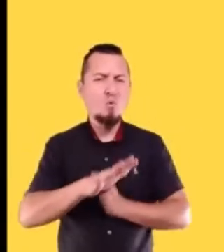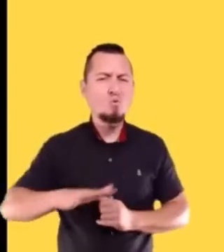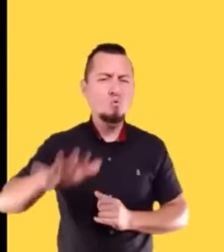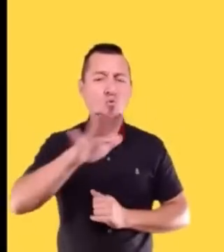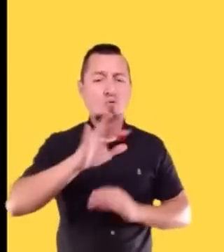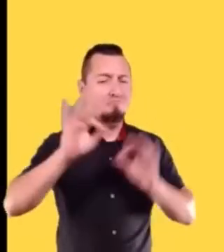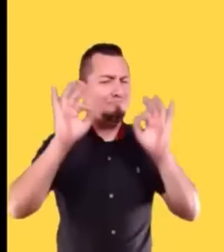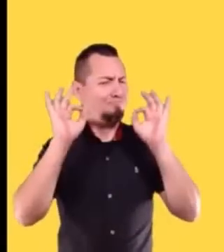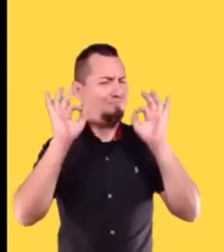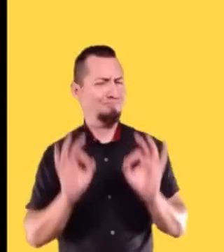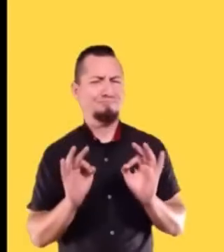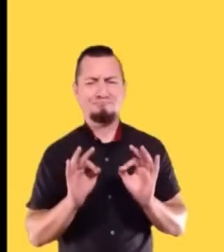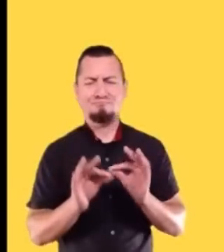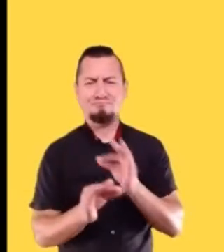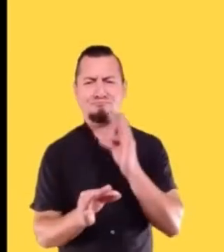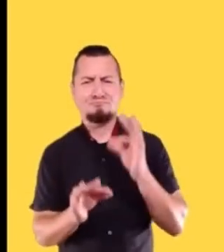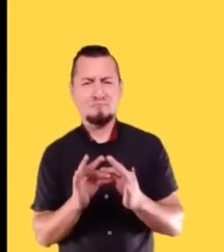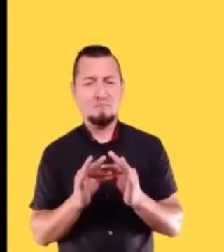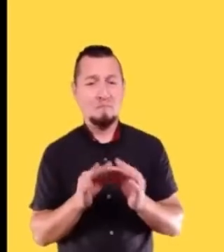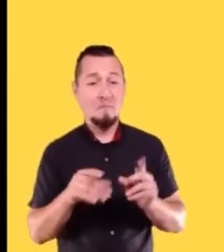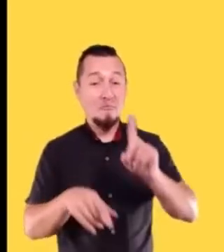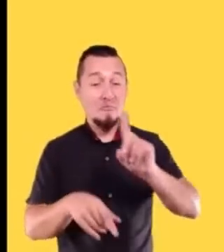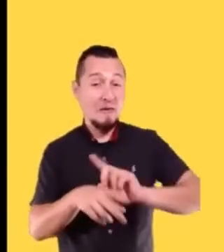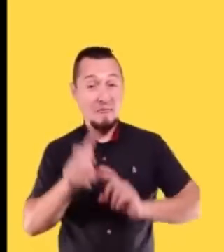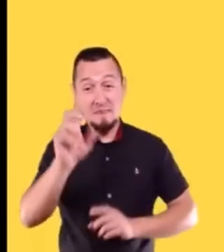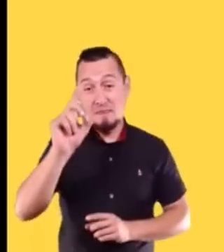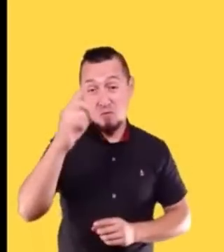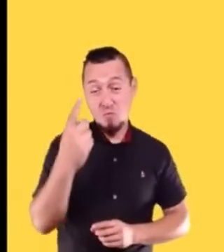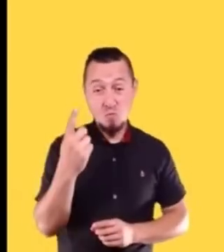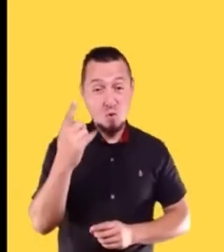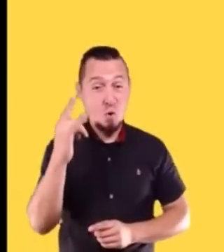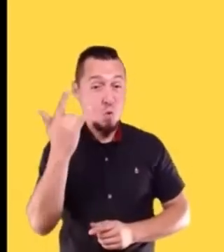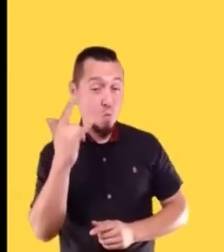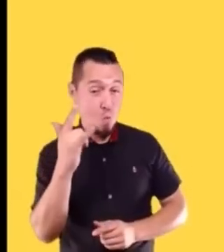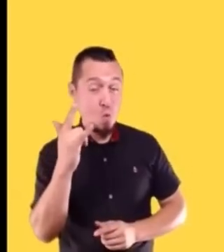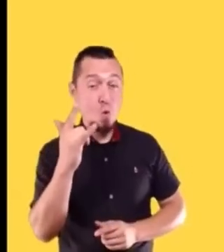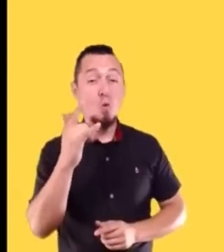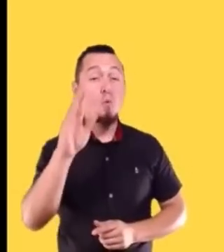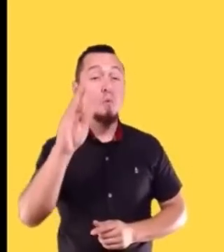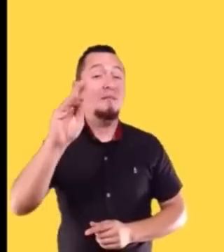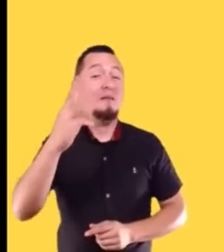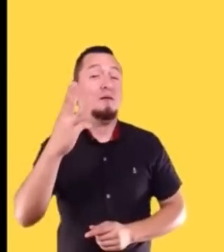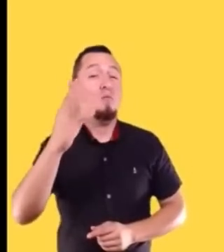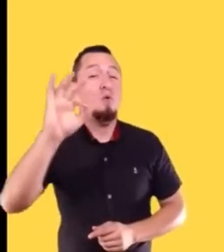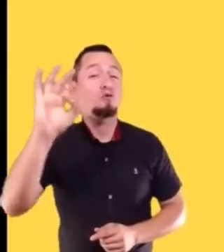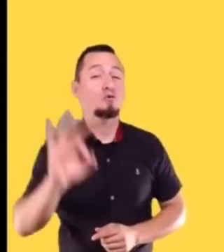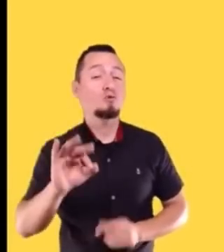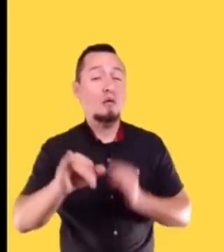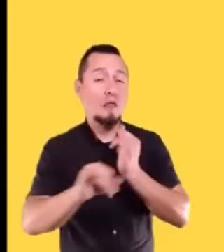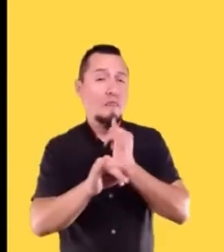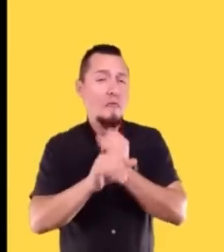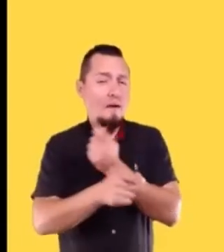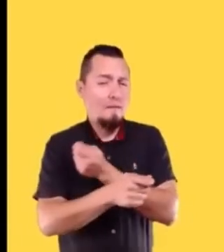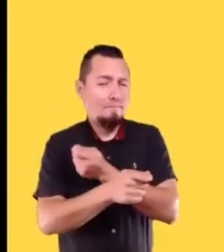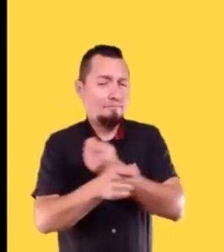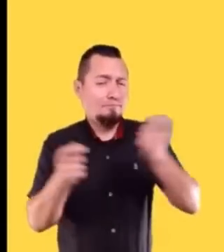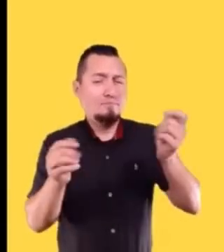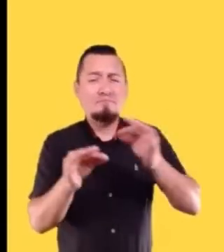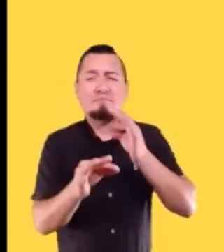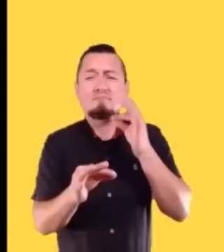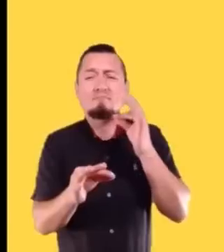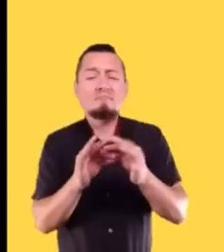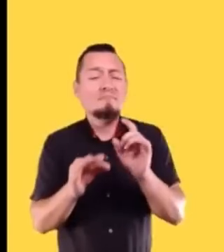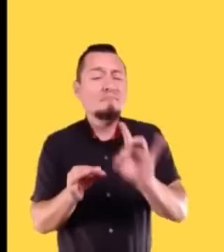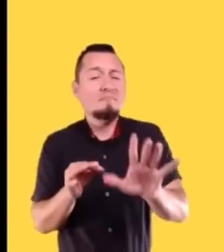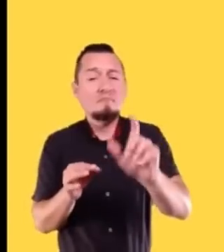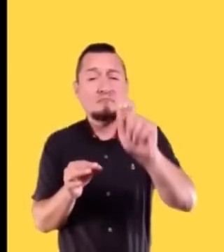escolar. Al día 31 de julio llevamos el 93% ya de las escuelas públicas conectadas y para el 28 de agosto